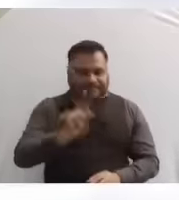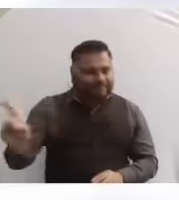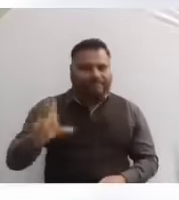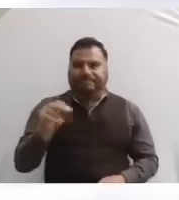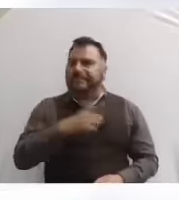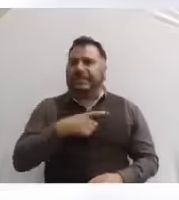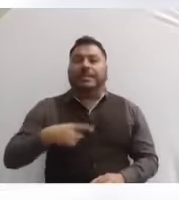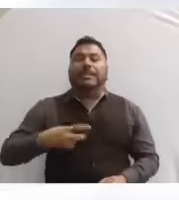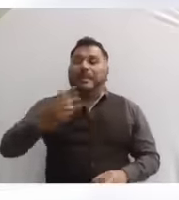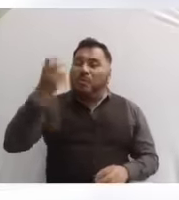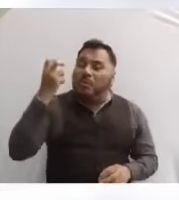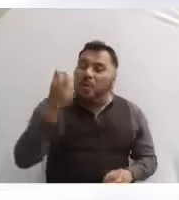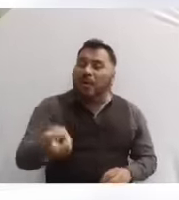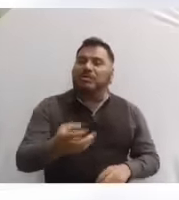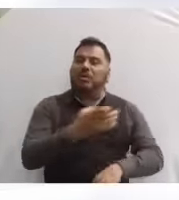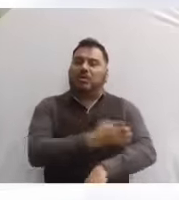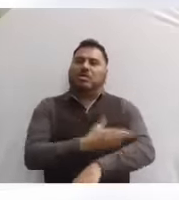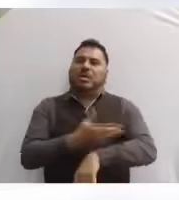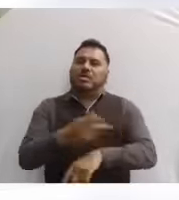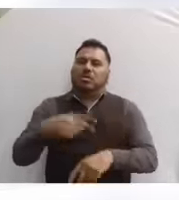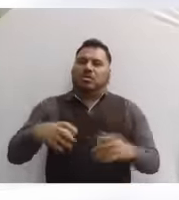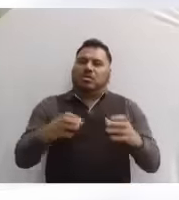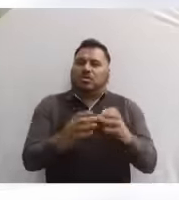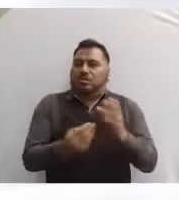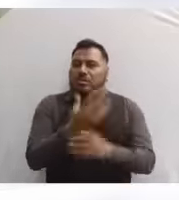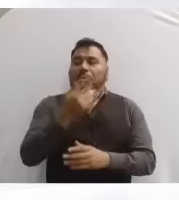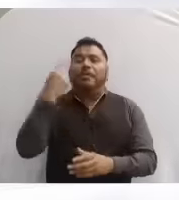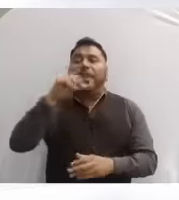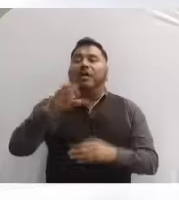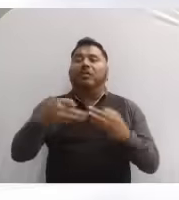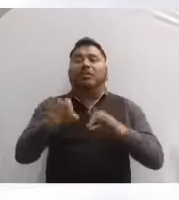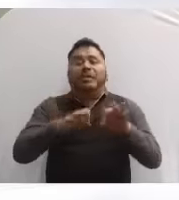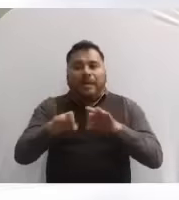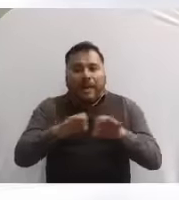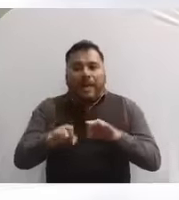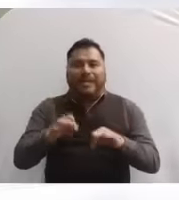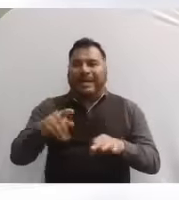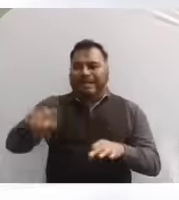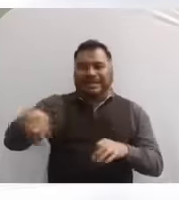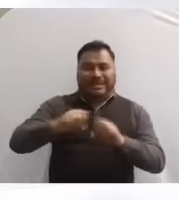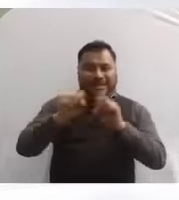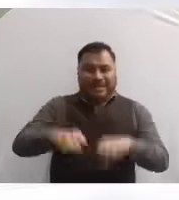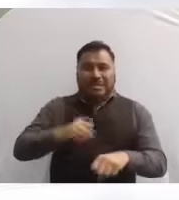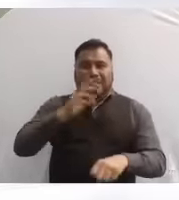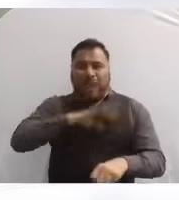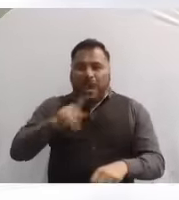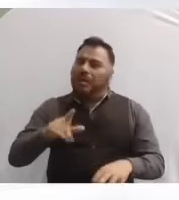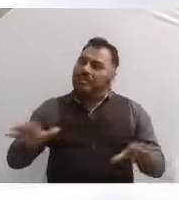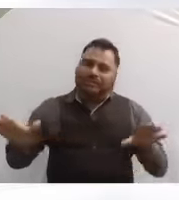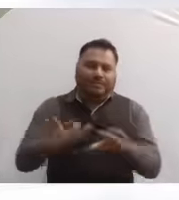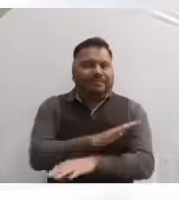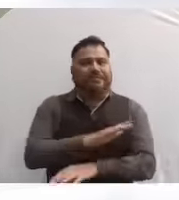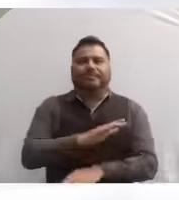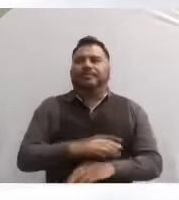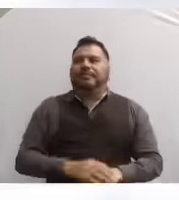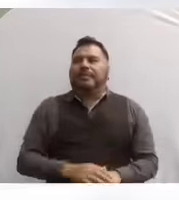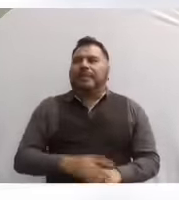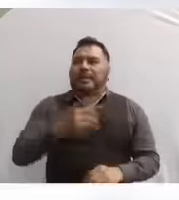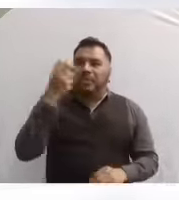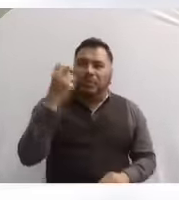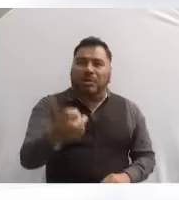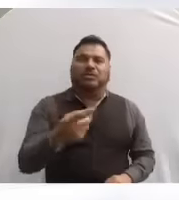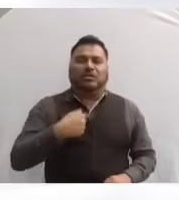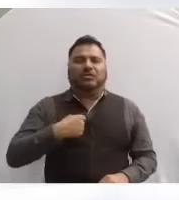la coordinación y que todos trabajemos para cambiar ese sistema de justicia. Yo por eso